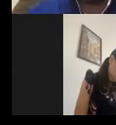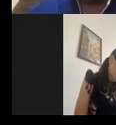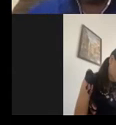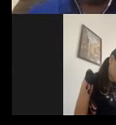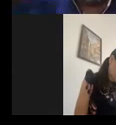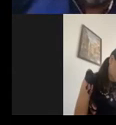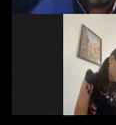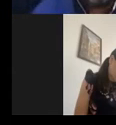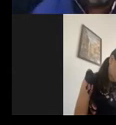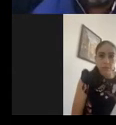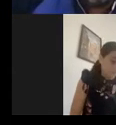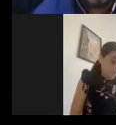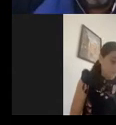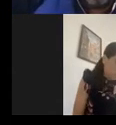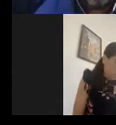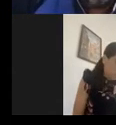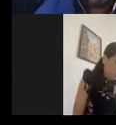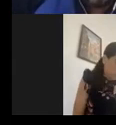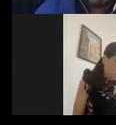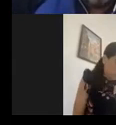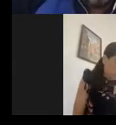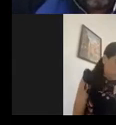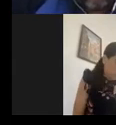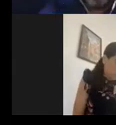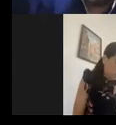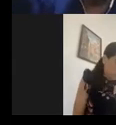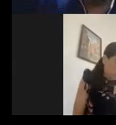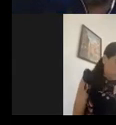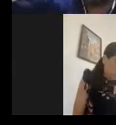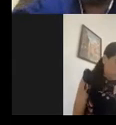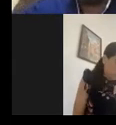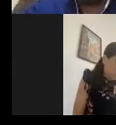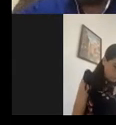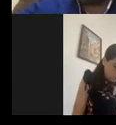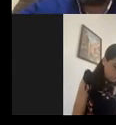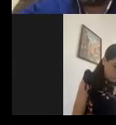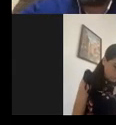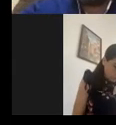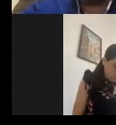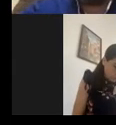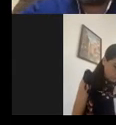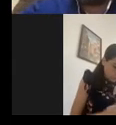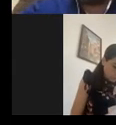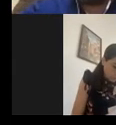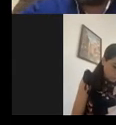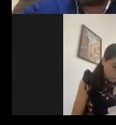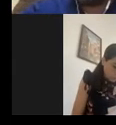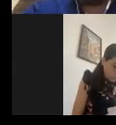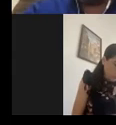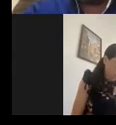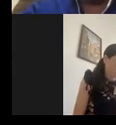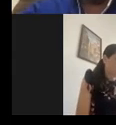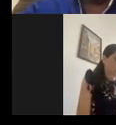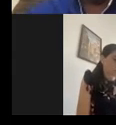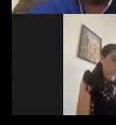podía tocar del plan a las comunidades, a ellos. Y yo les voy a decir abiertamente, en